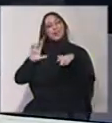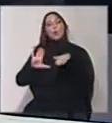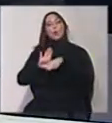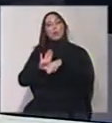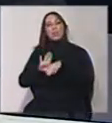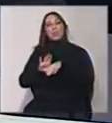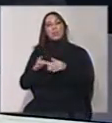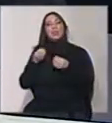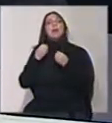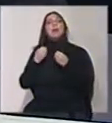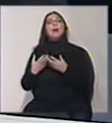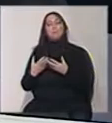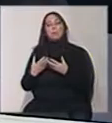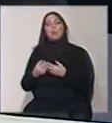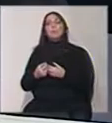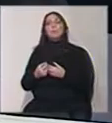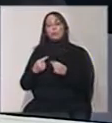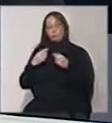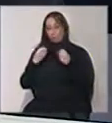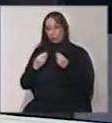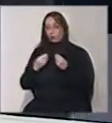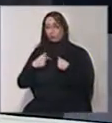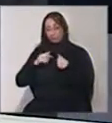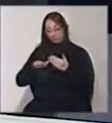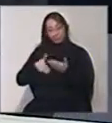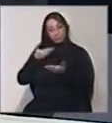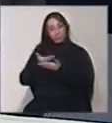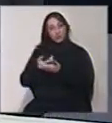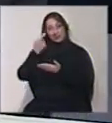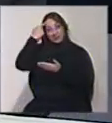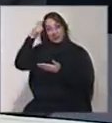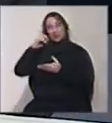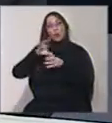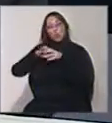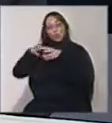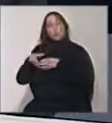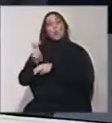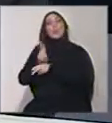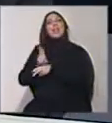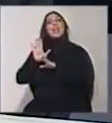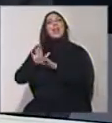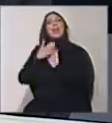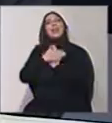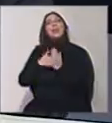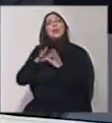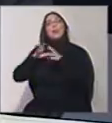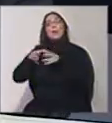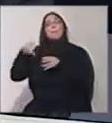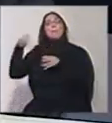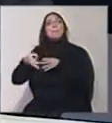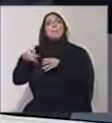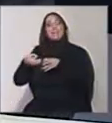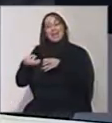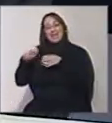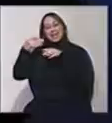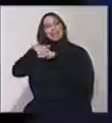idea, cuando nosotros, por ejemplo, proponemos la creación de una Guardia Nacional, que sería un cuerpo especial, integrado con